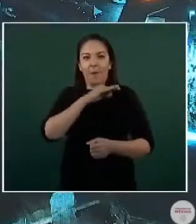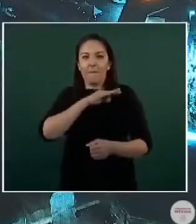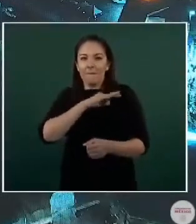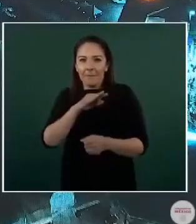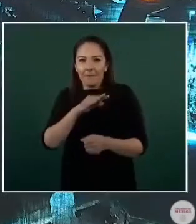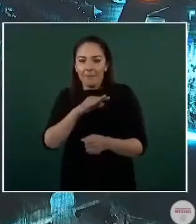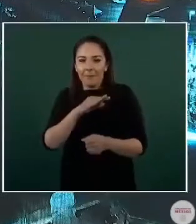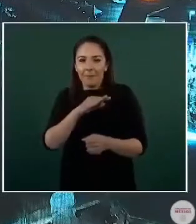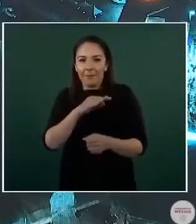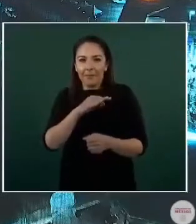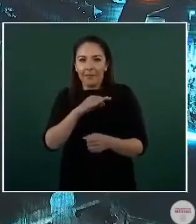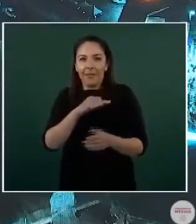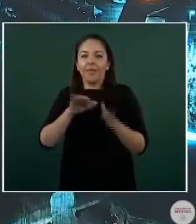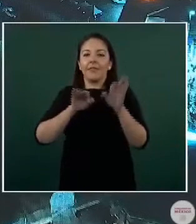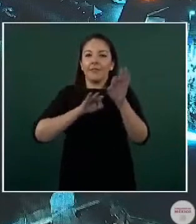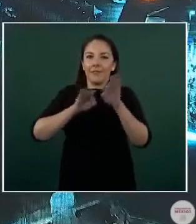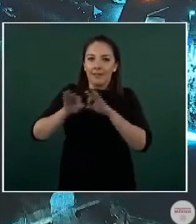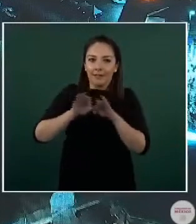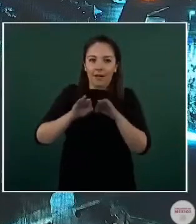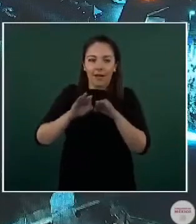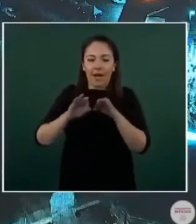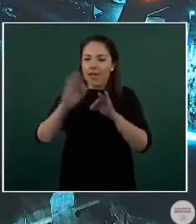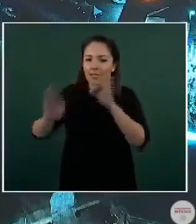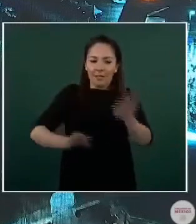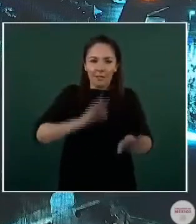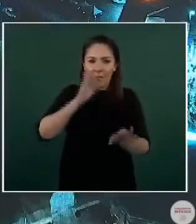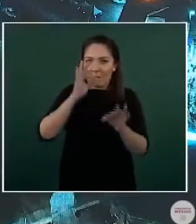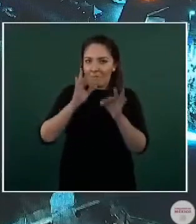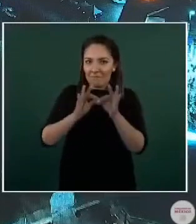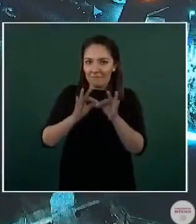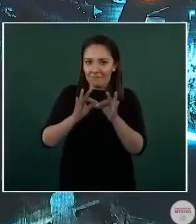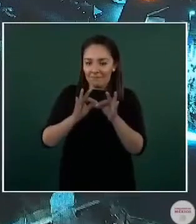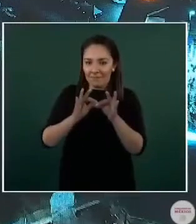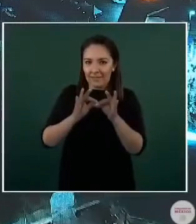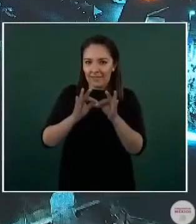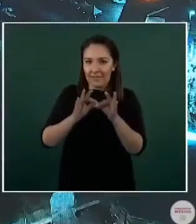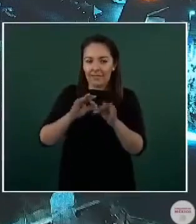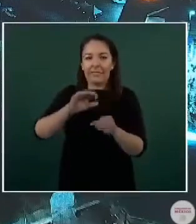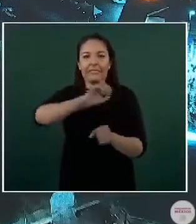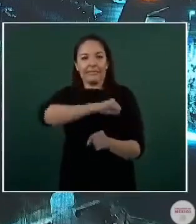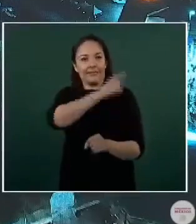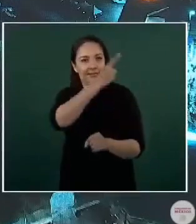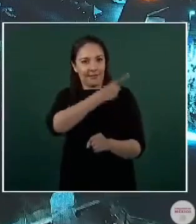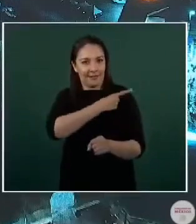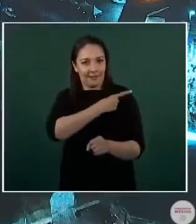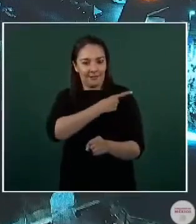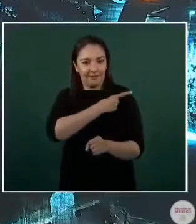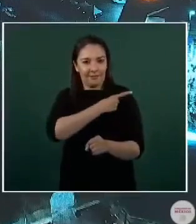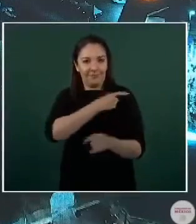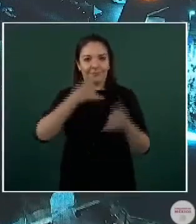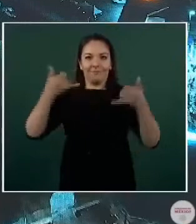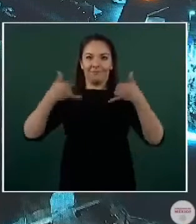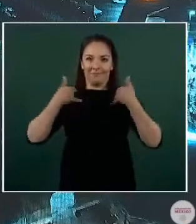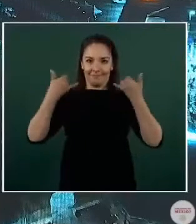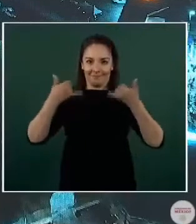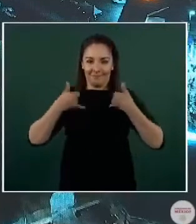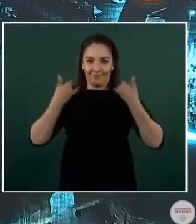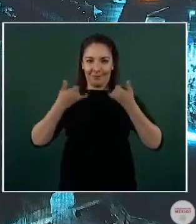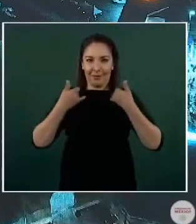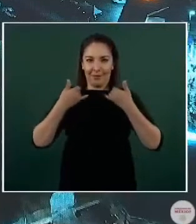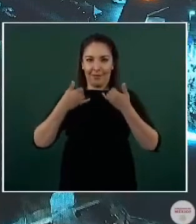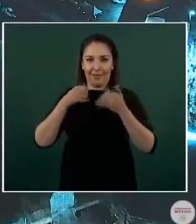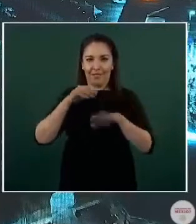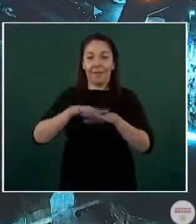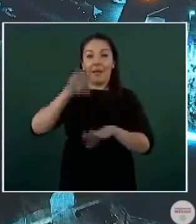pudiéramos estar trabajando, cubriendo la salud de los jóvenes mayores